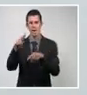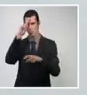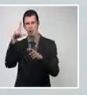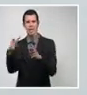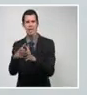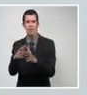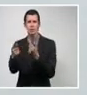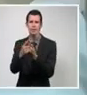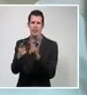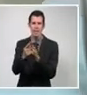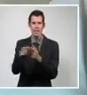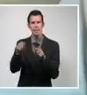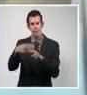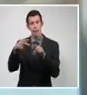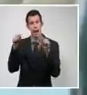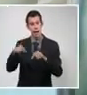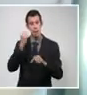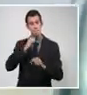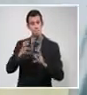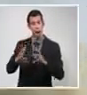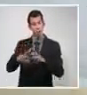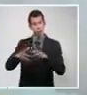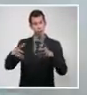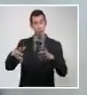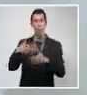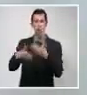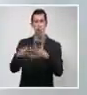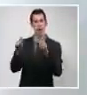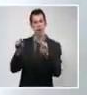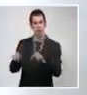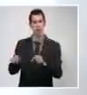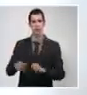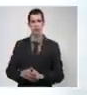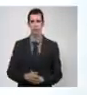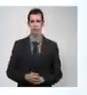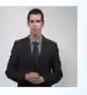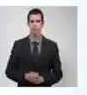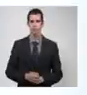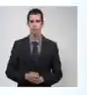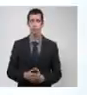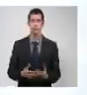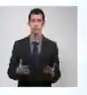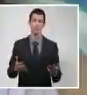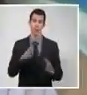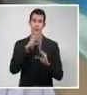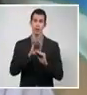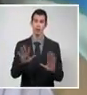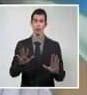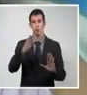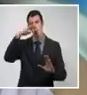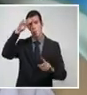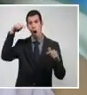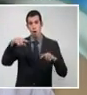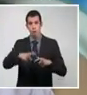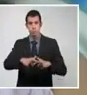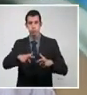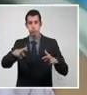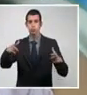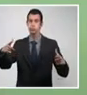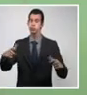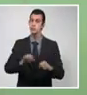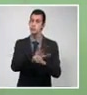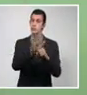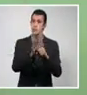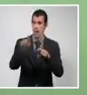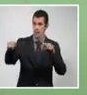está el principal problema. Cuba vive un rebrote de la COVID-19 que mantiene las alarmas encendidas en todas las